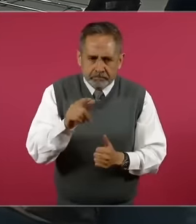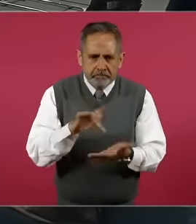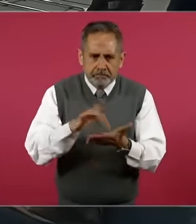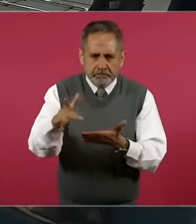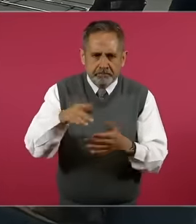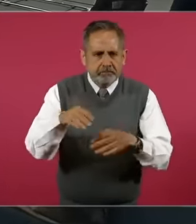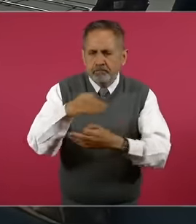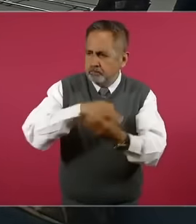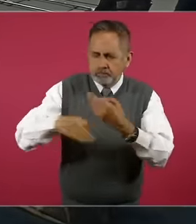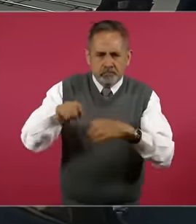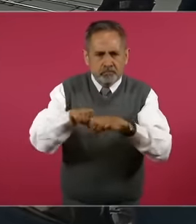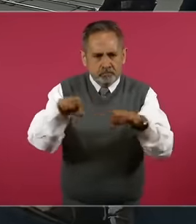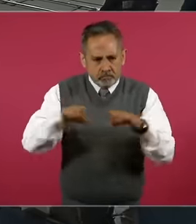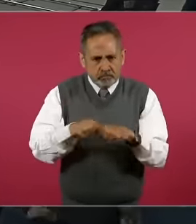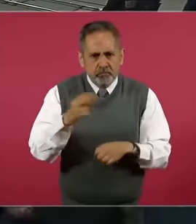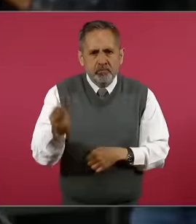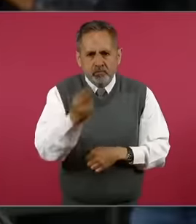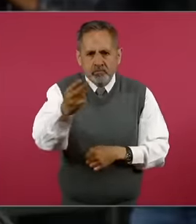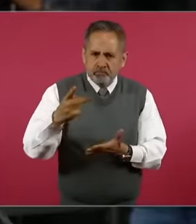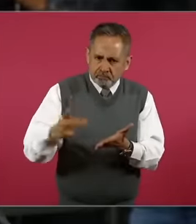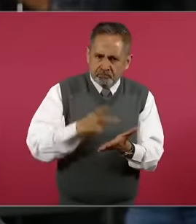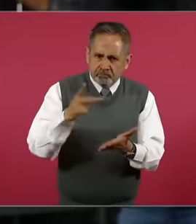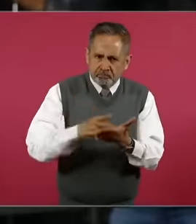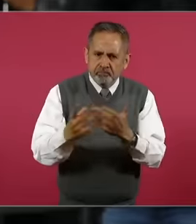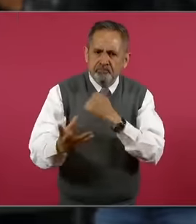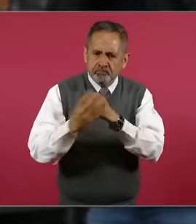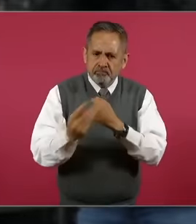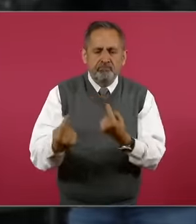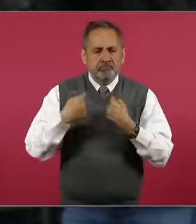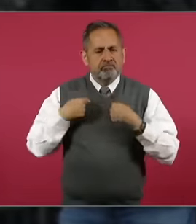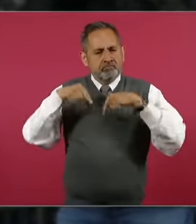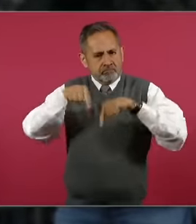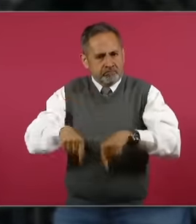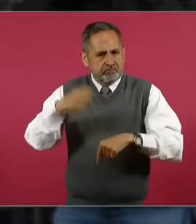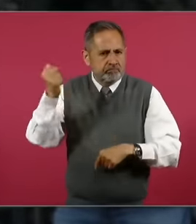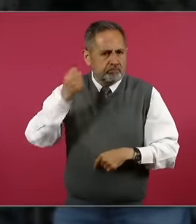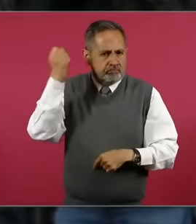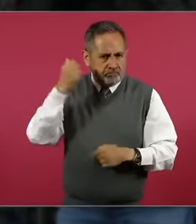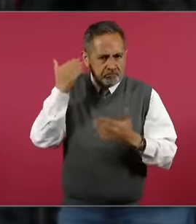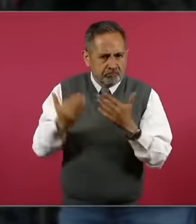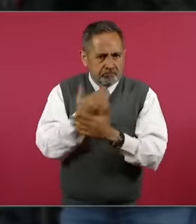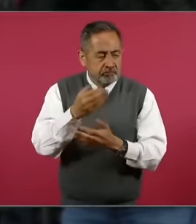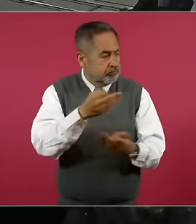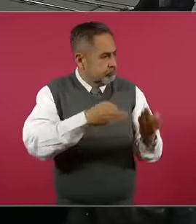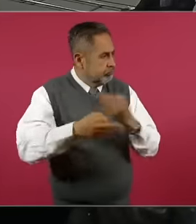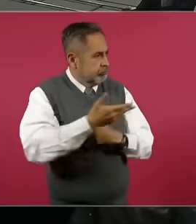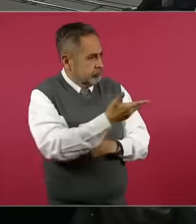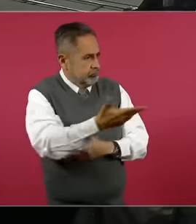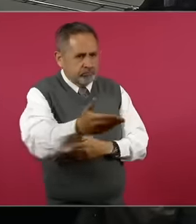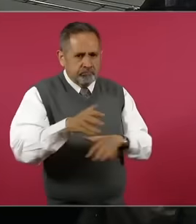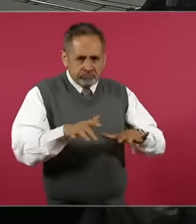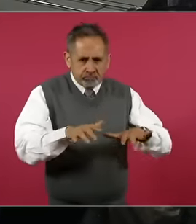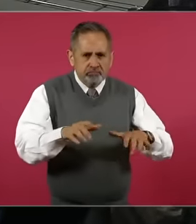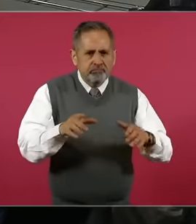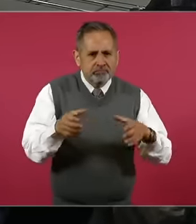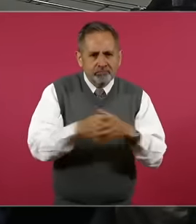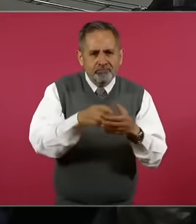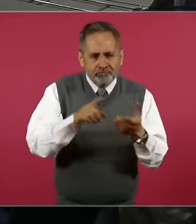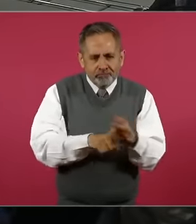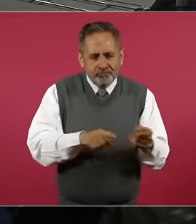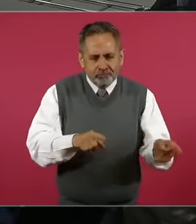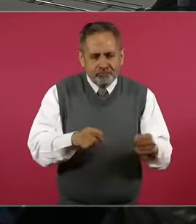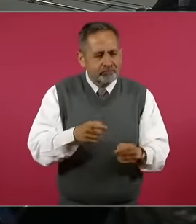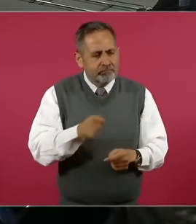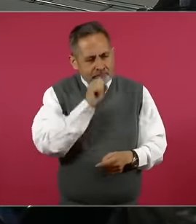el equipo, a usted las veces que me dio la palabra aquí en la mañanera, a todo el equipo de comunicación aquí encabezado por